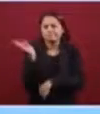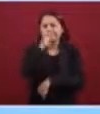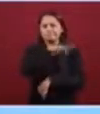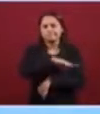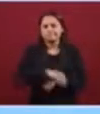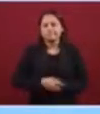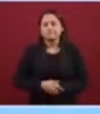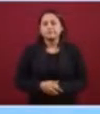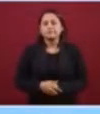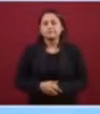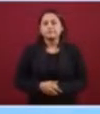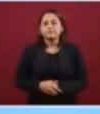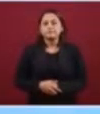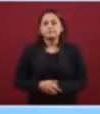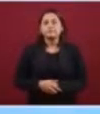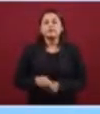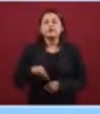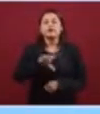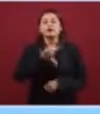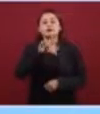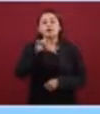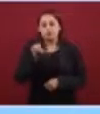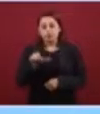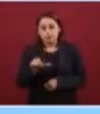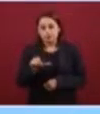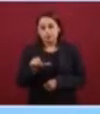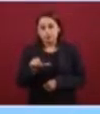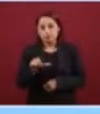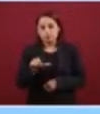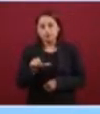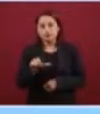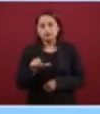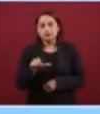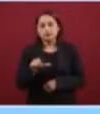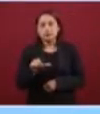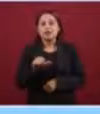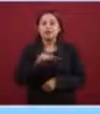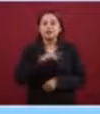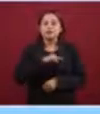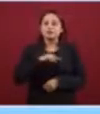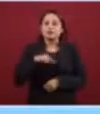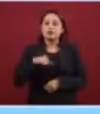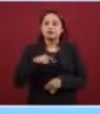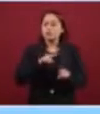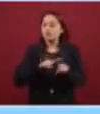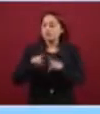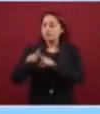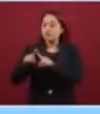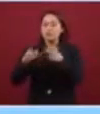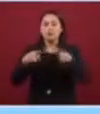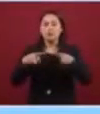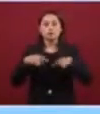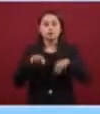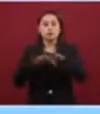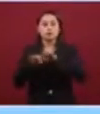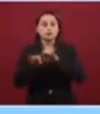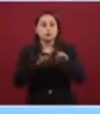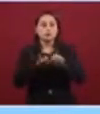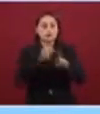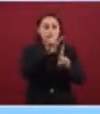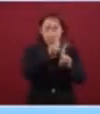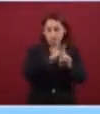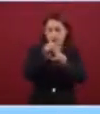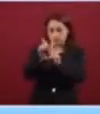A partir de ahí hicimos el análisis de los perfiles, nos dimos cuenta que había muchos perfiles